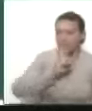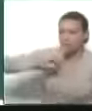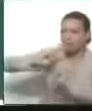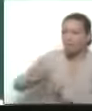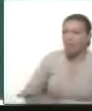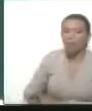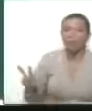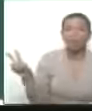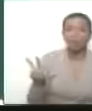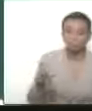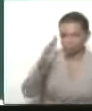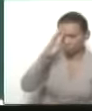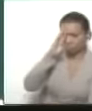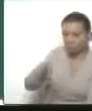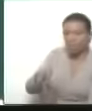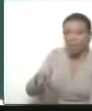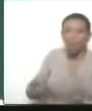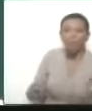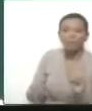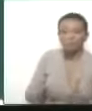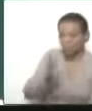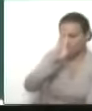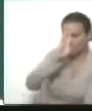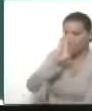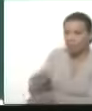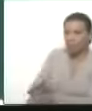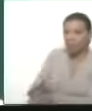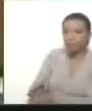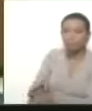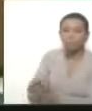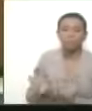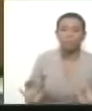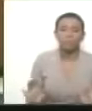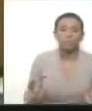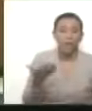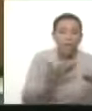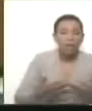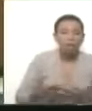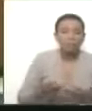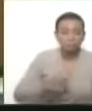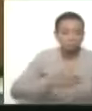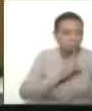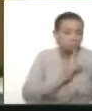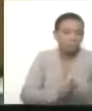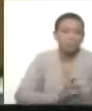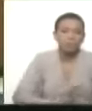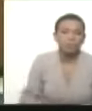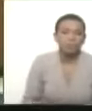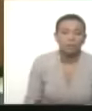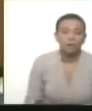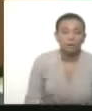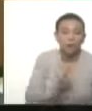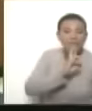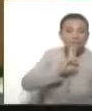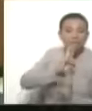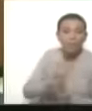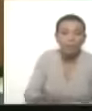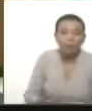respuesta directa de la verdad de Venezuela ancia que tengamos que responder pero tendrá una